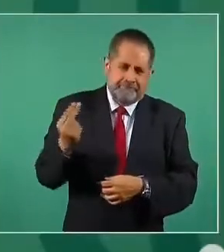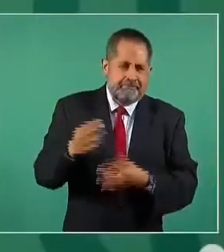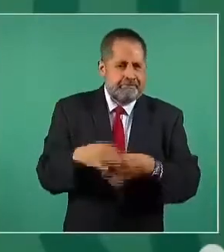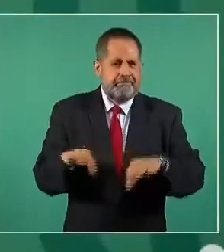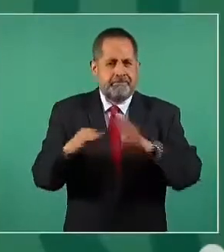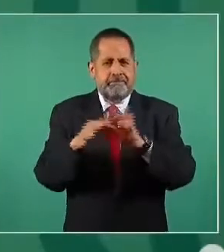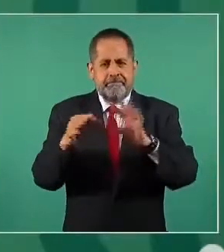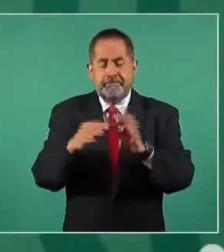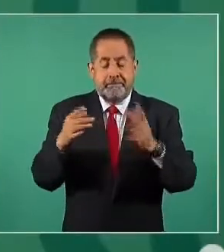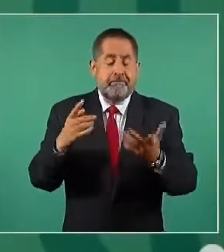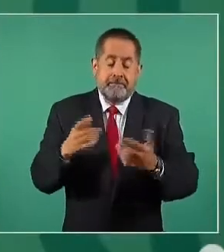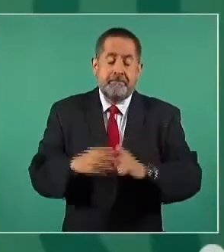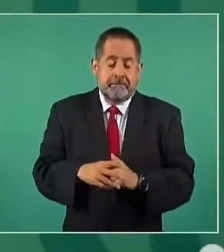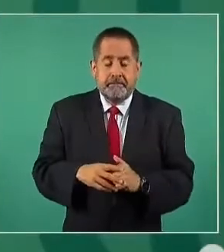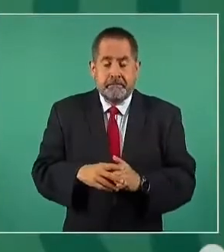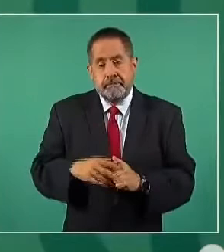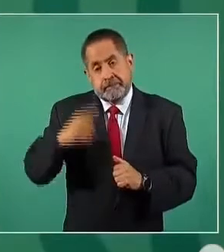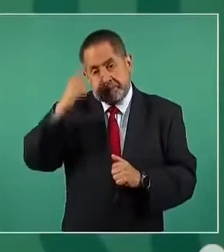problema grave